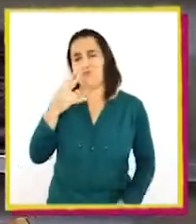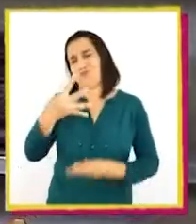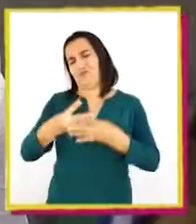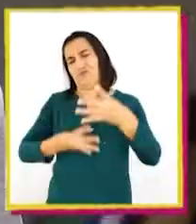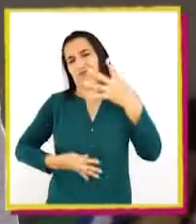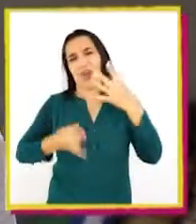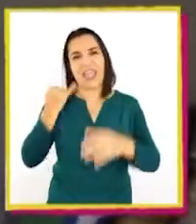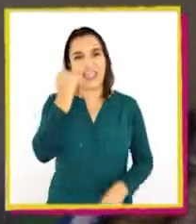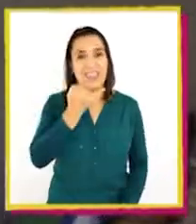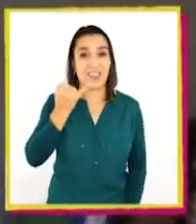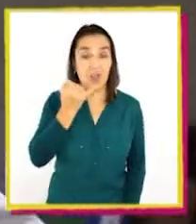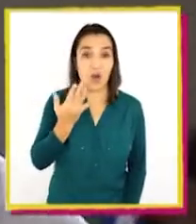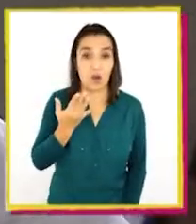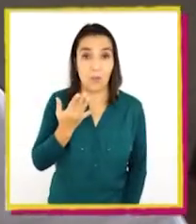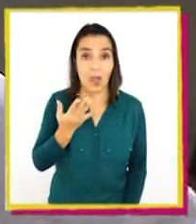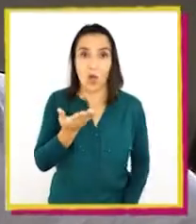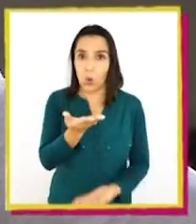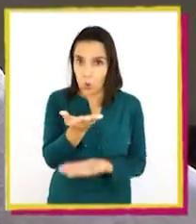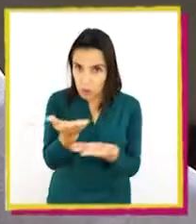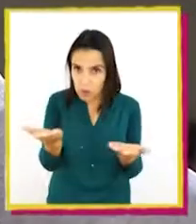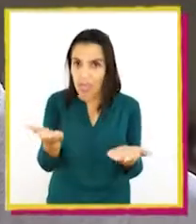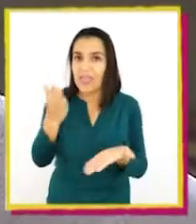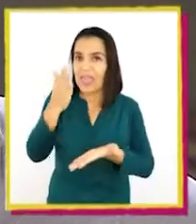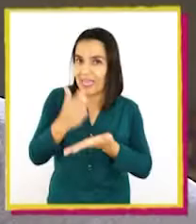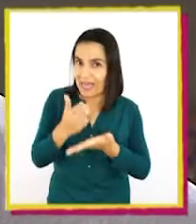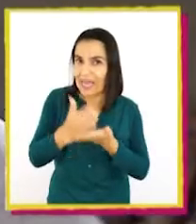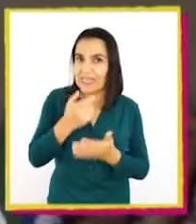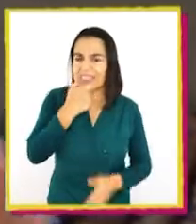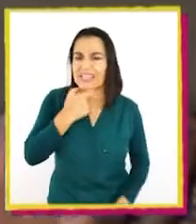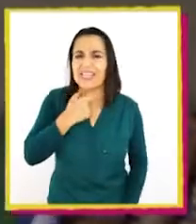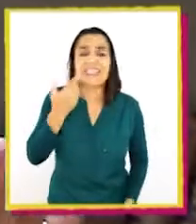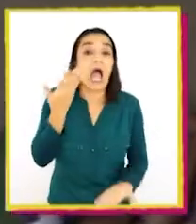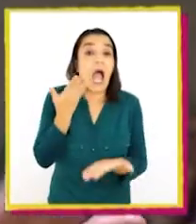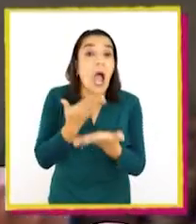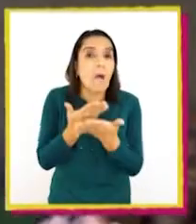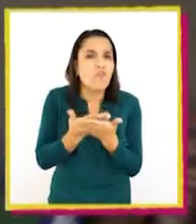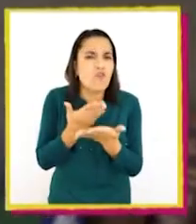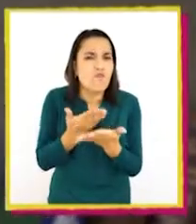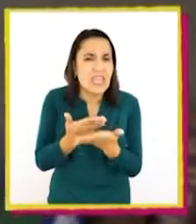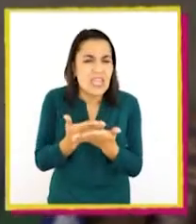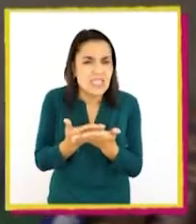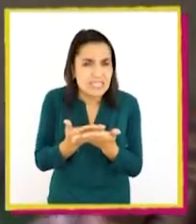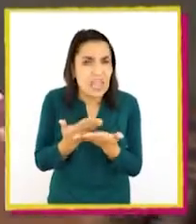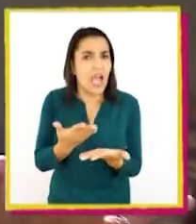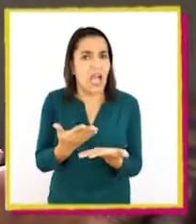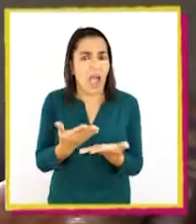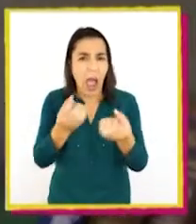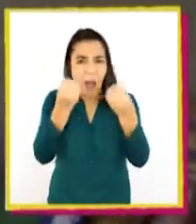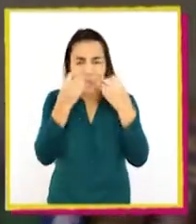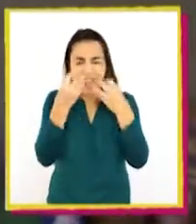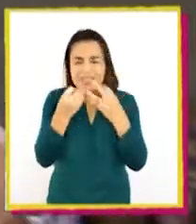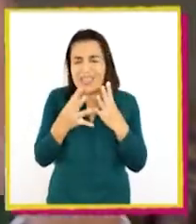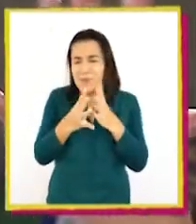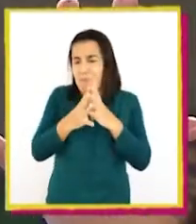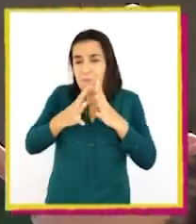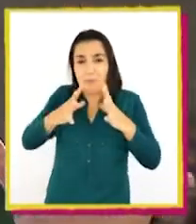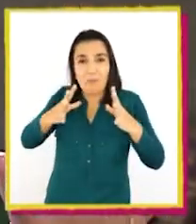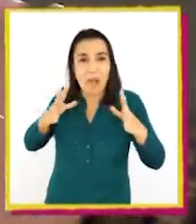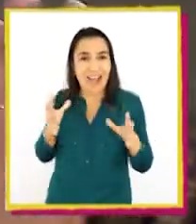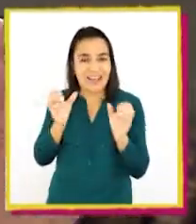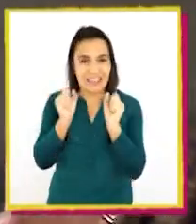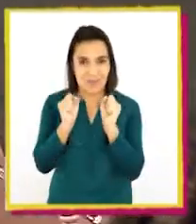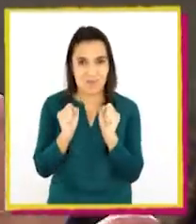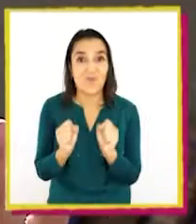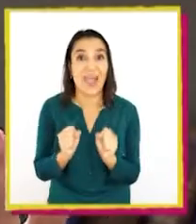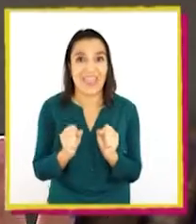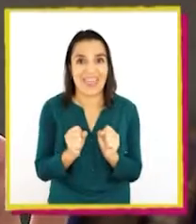muchos más. Si tienes inglés en el colegio, aprovecha tus clases. Trata de aprender lo más posible para